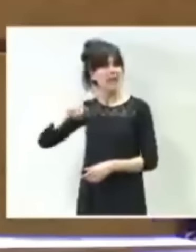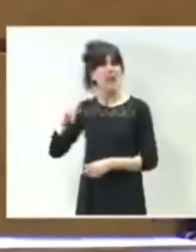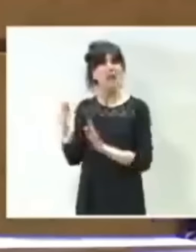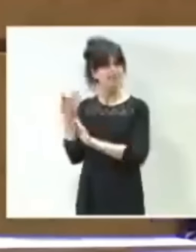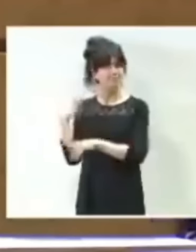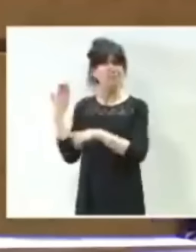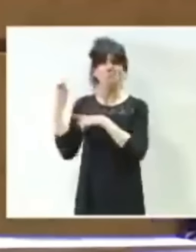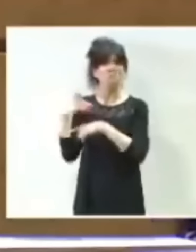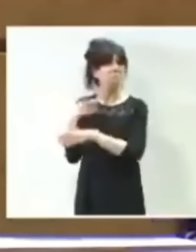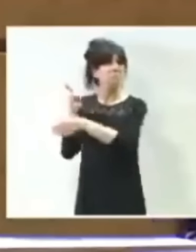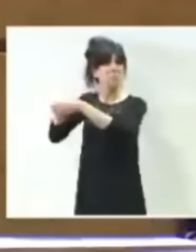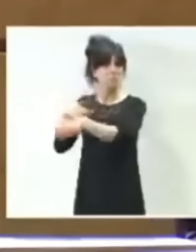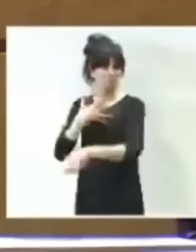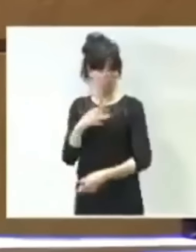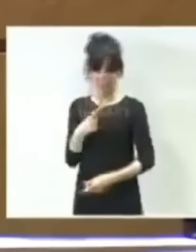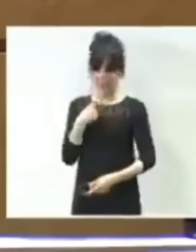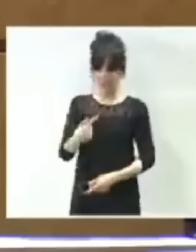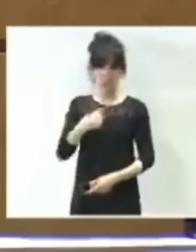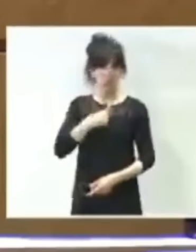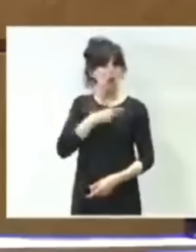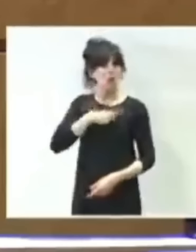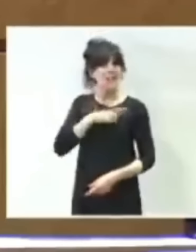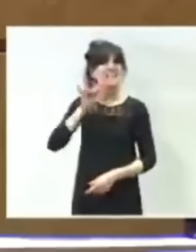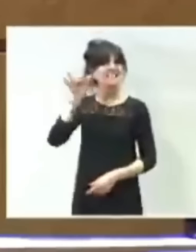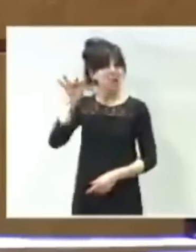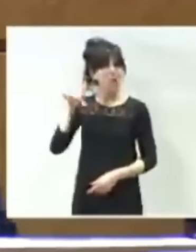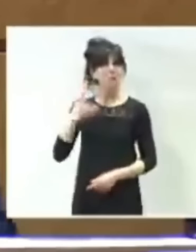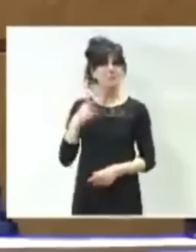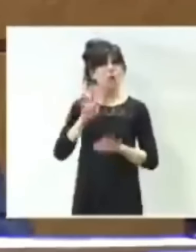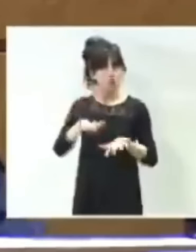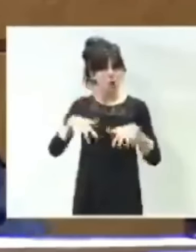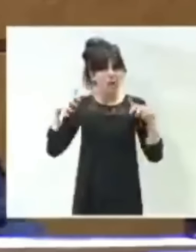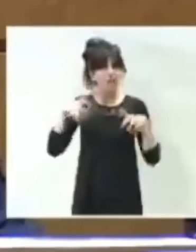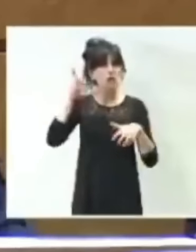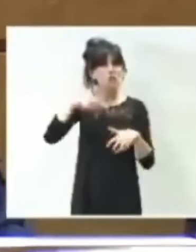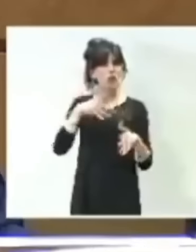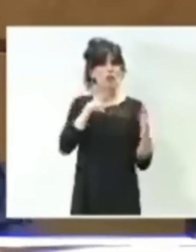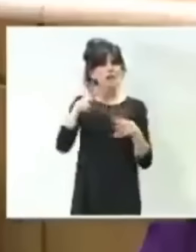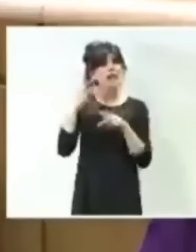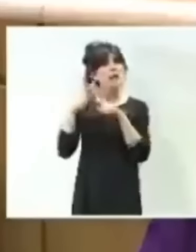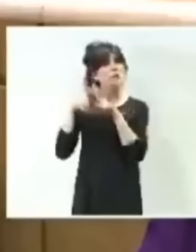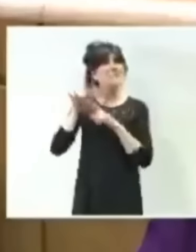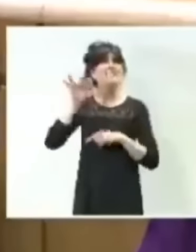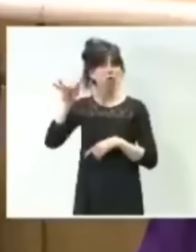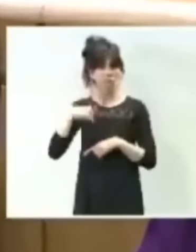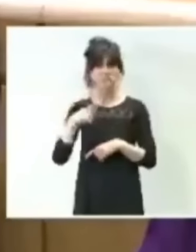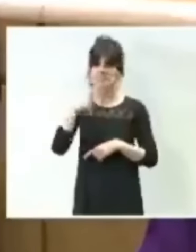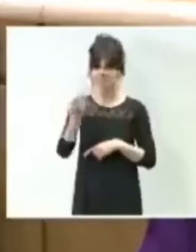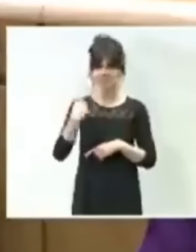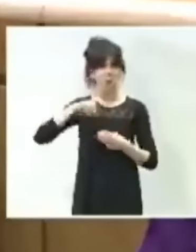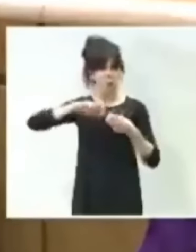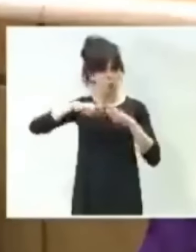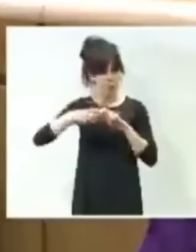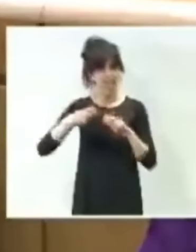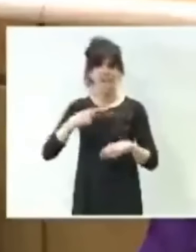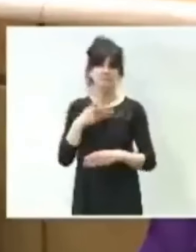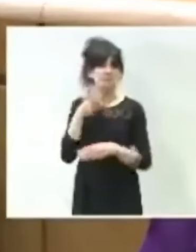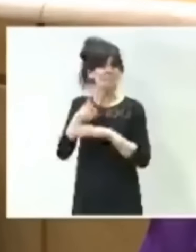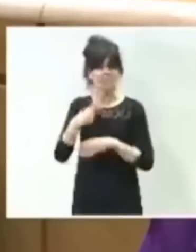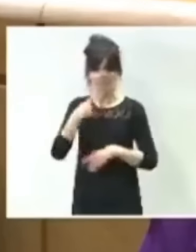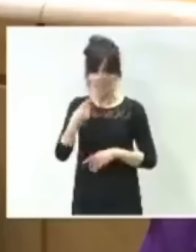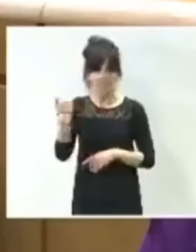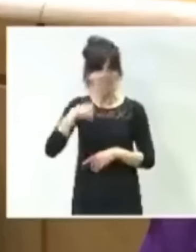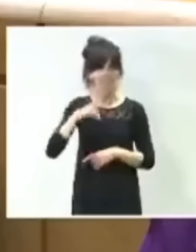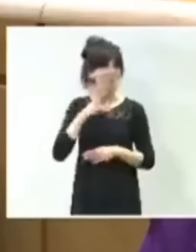Eso lo he dicho yo en la Comisión de Exteriores del Congreso, en el Consejo de Asuntos Exteriores de Bruselas y ante los